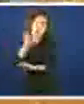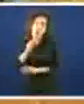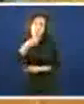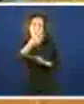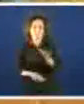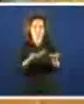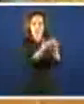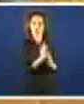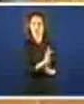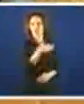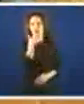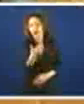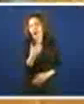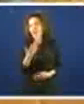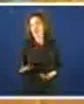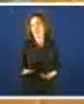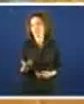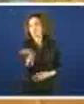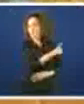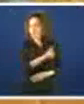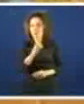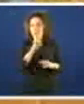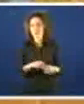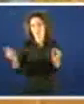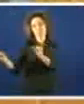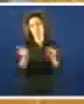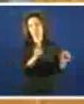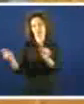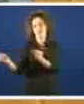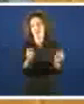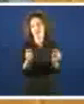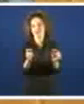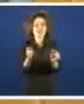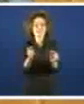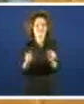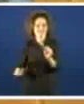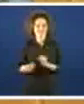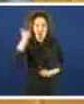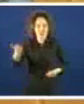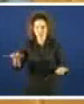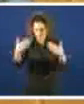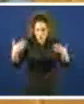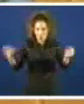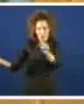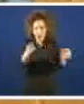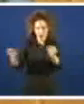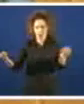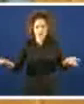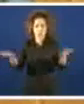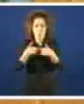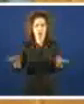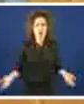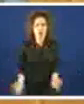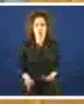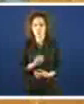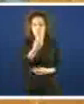aportación positiva, sino que é un debate ficticio, inexistente, onde,